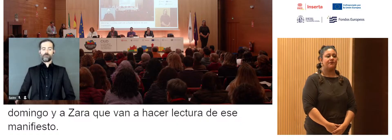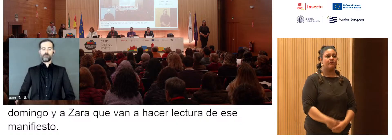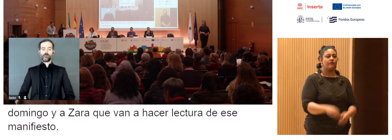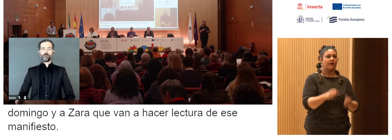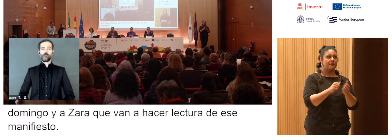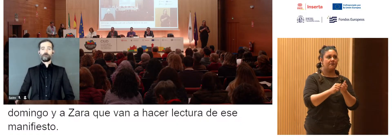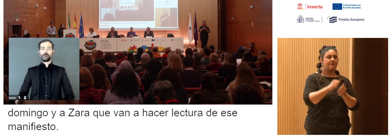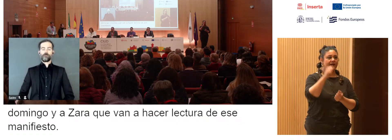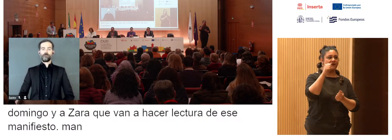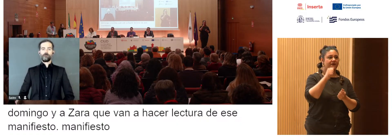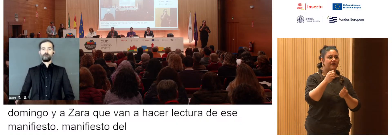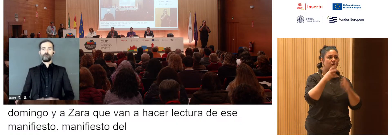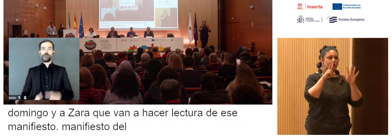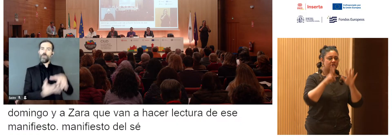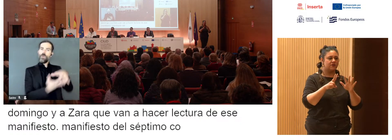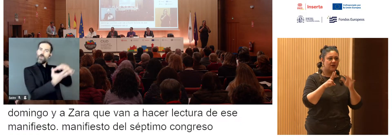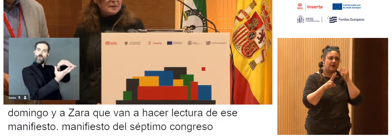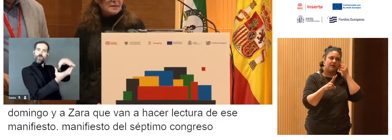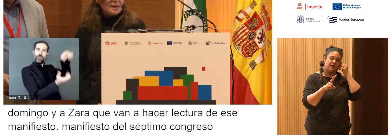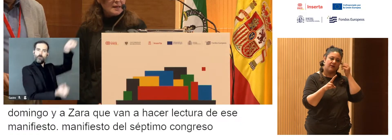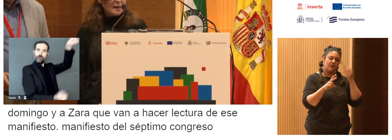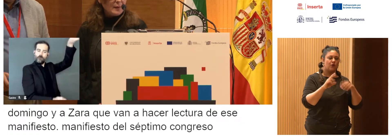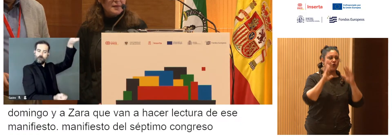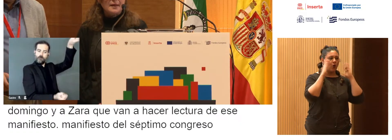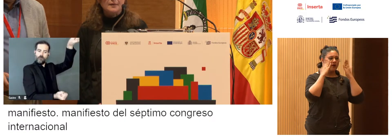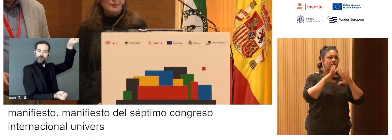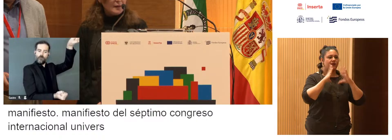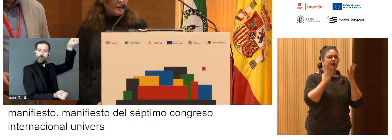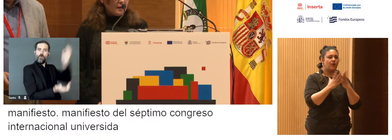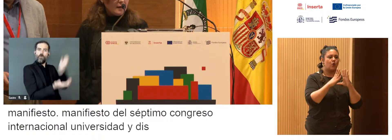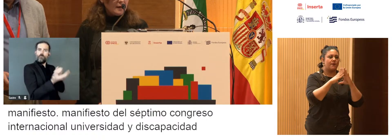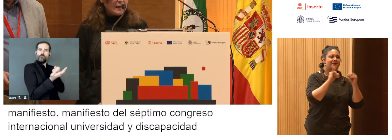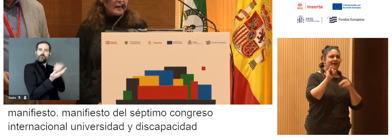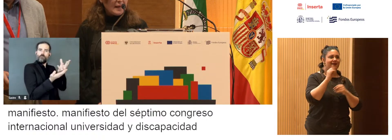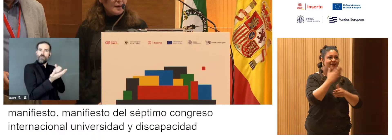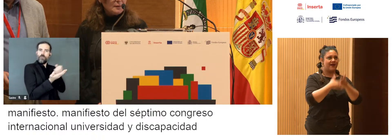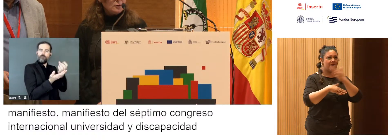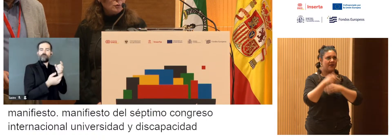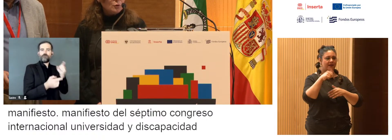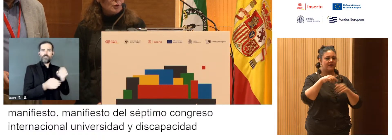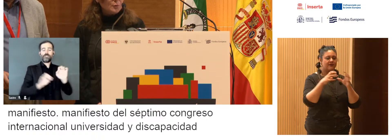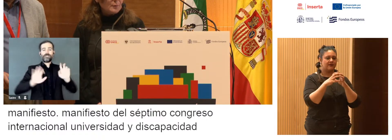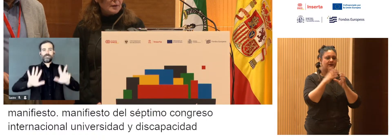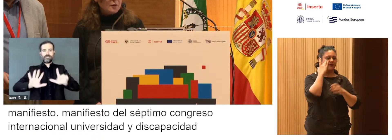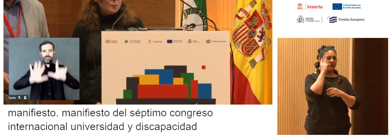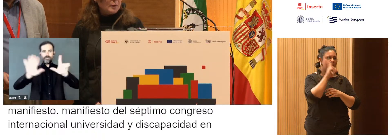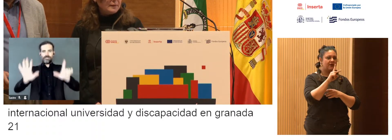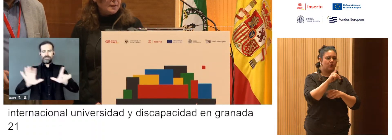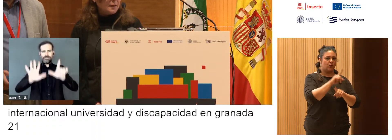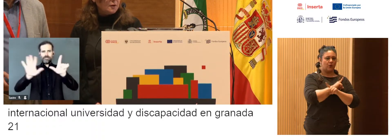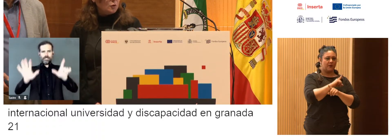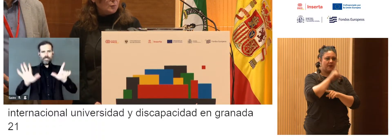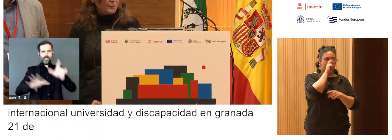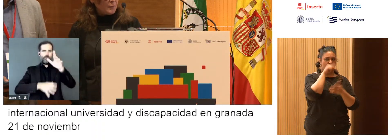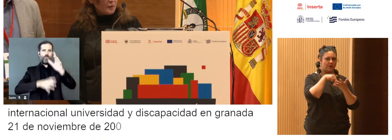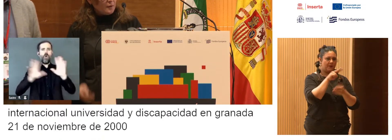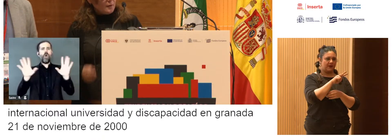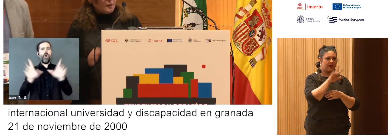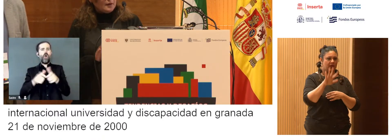Manifiesto del VII Congreso Internacional Universidad y Discapacidad, en Granada, 21 de noviembre de